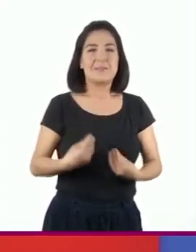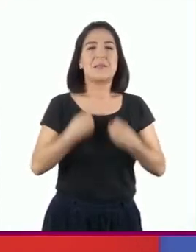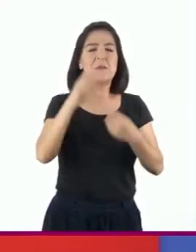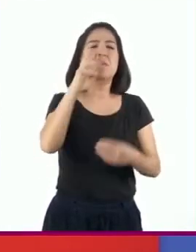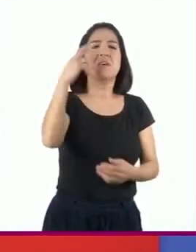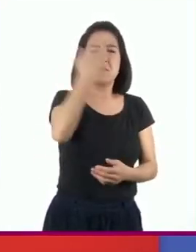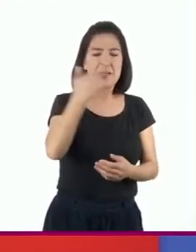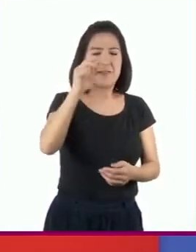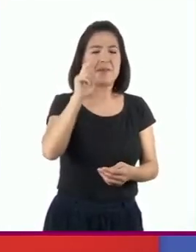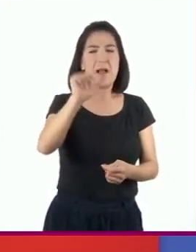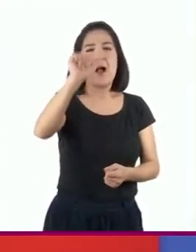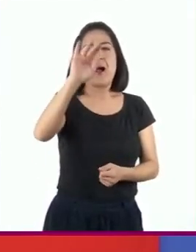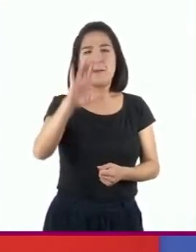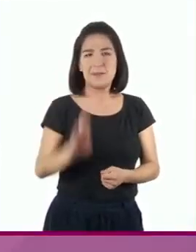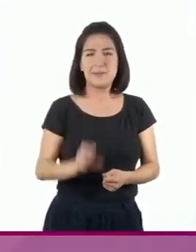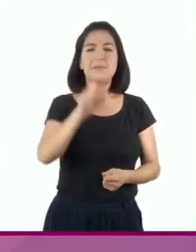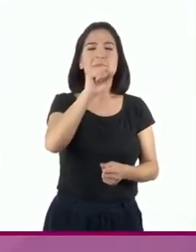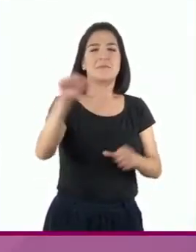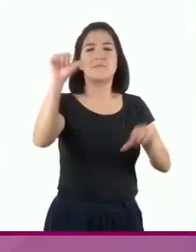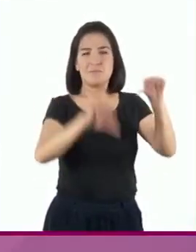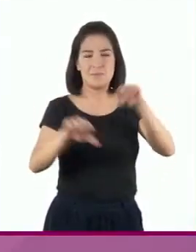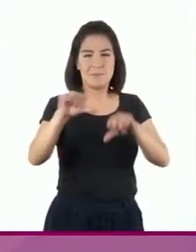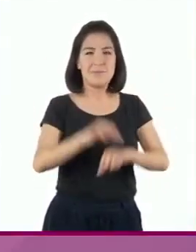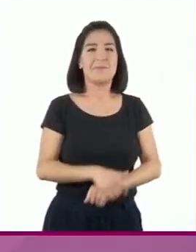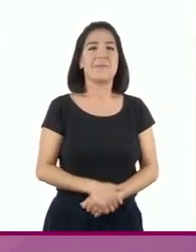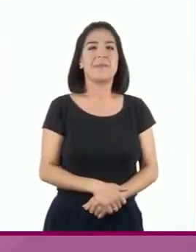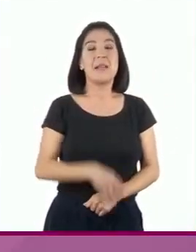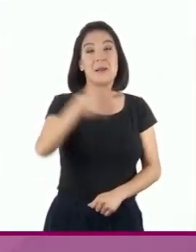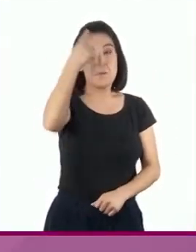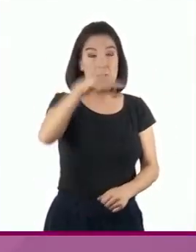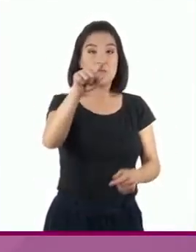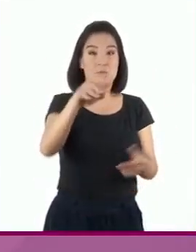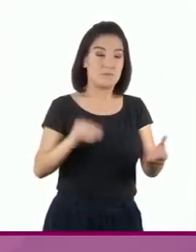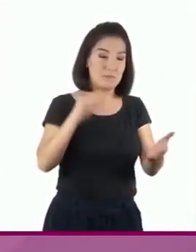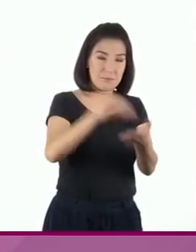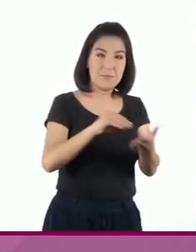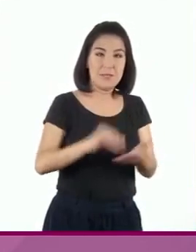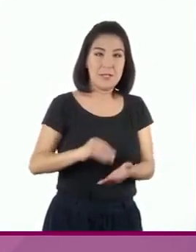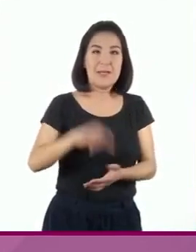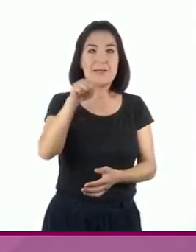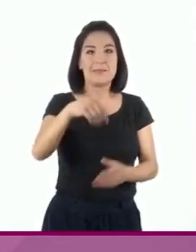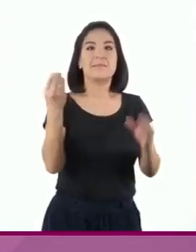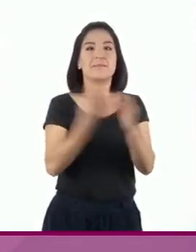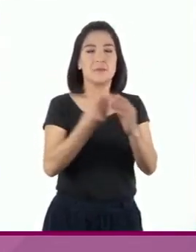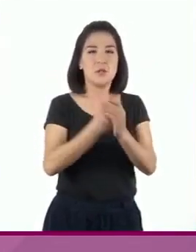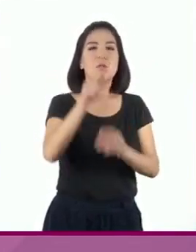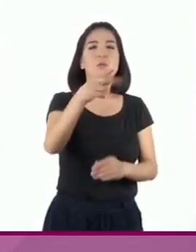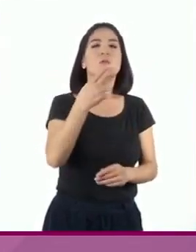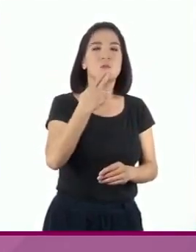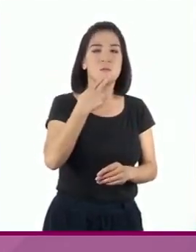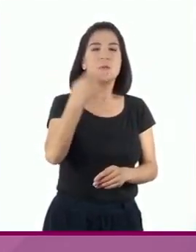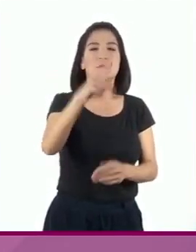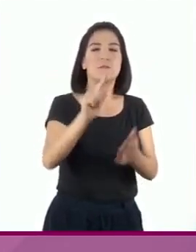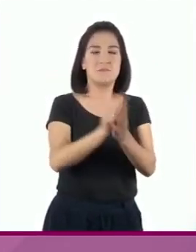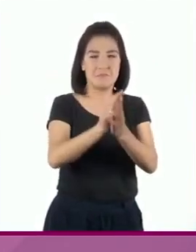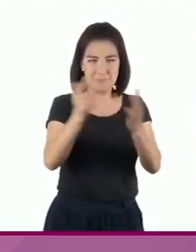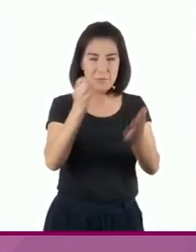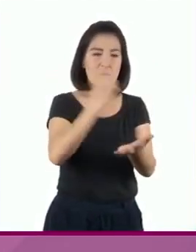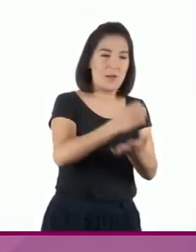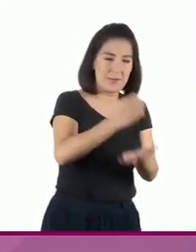revisar su abecedario biológico. Para tomar los apuntes de la sesión utilizarán su libreta, así como